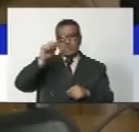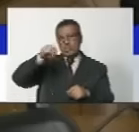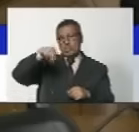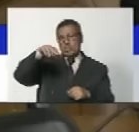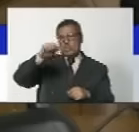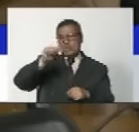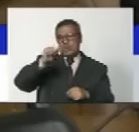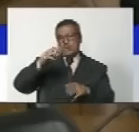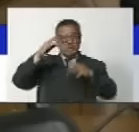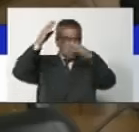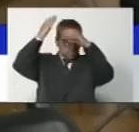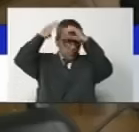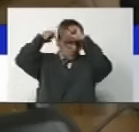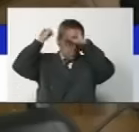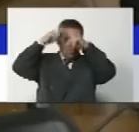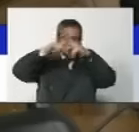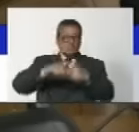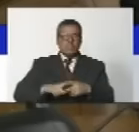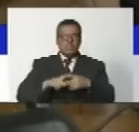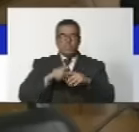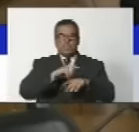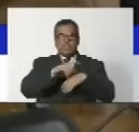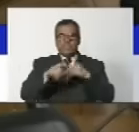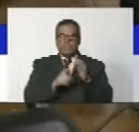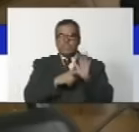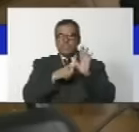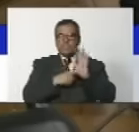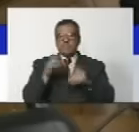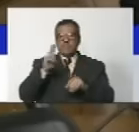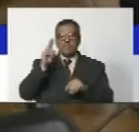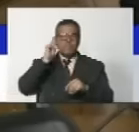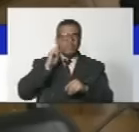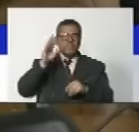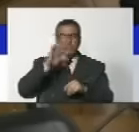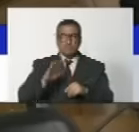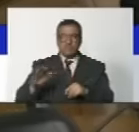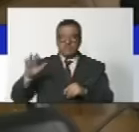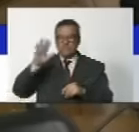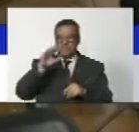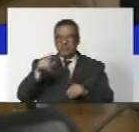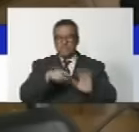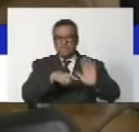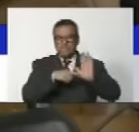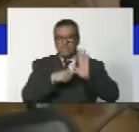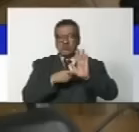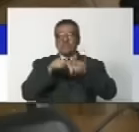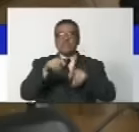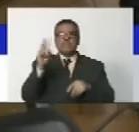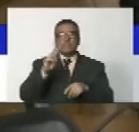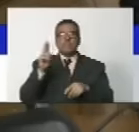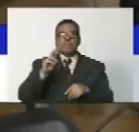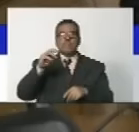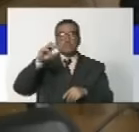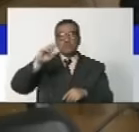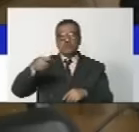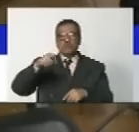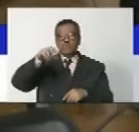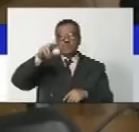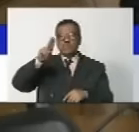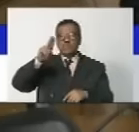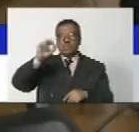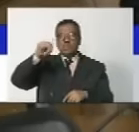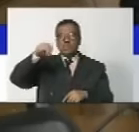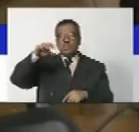Pasquier como embajadora extraordinaria y plenipotenciaria de la República Bolivariana de Venezuela ante la República de Guinea